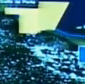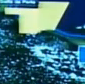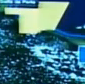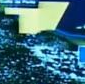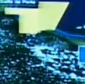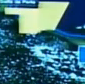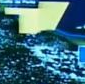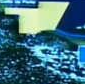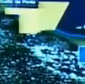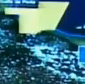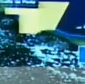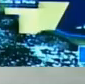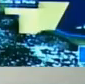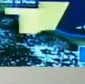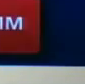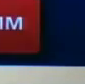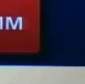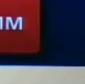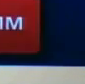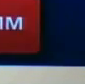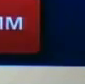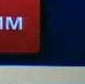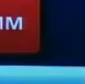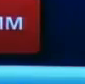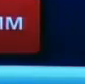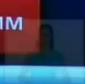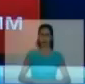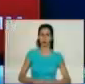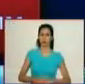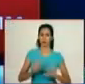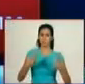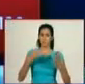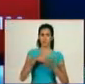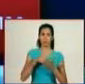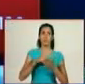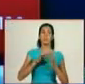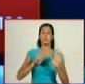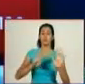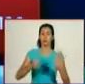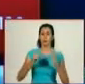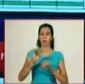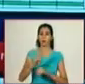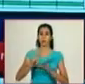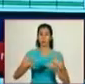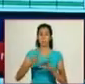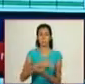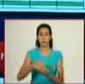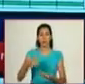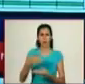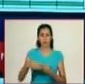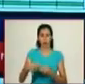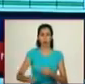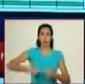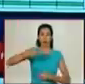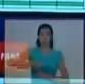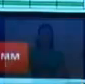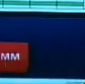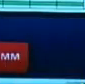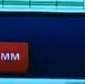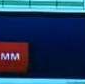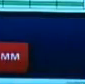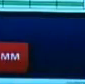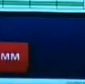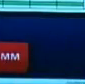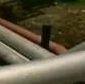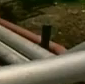en primera en nuestra historia, de gas natural licuado. 19.649 millones de dólares será la inversión para hacer realidad estos proyectos, que